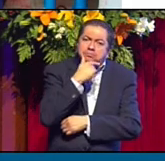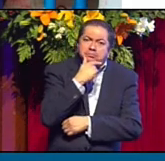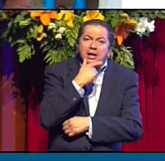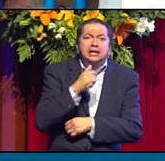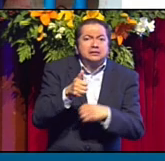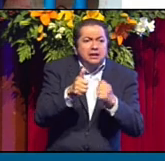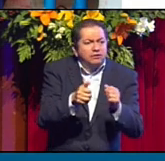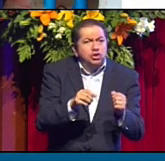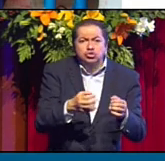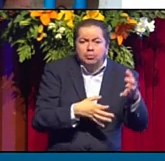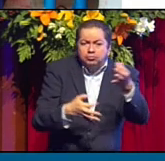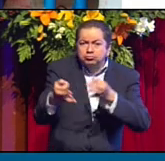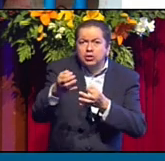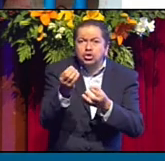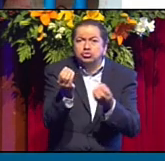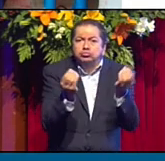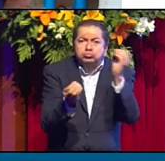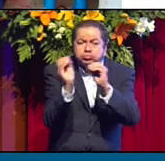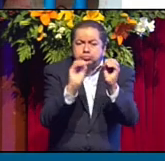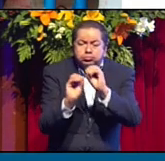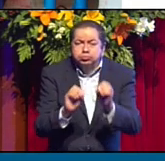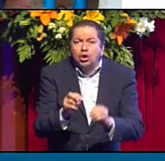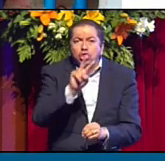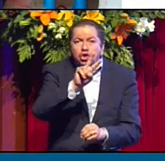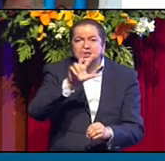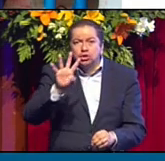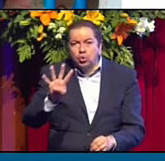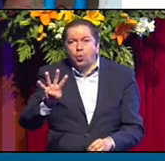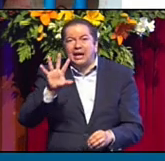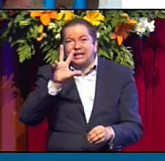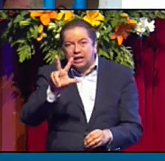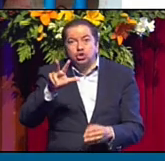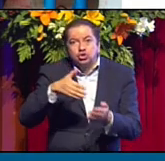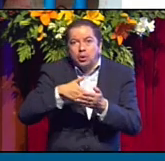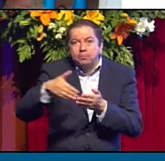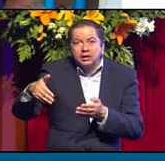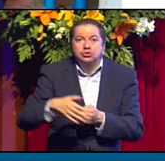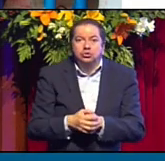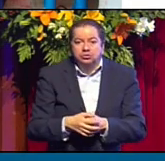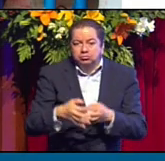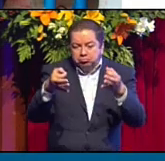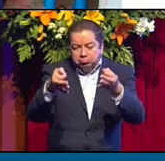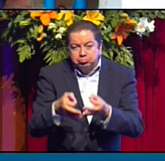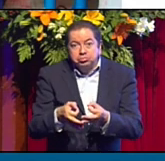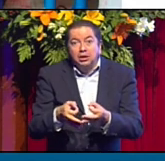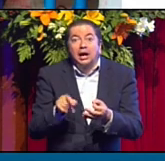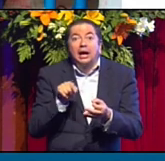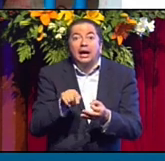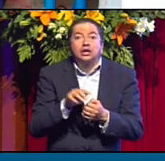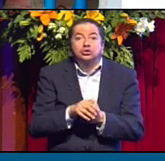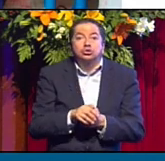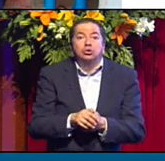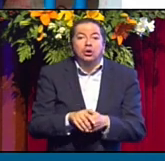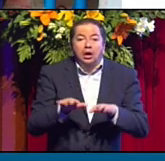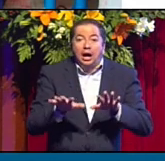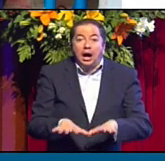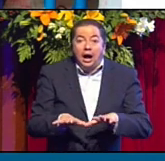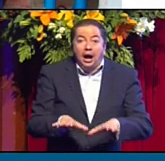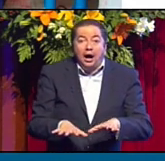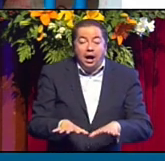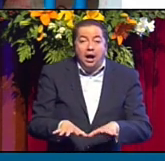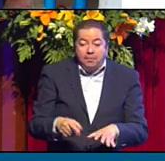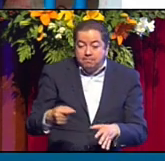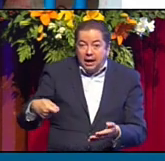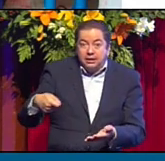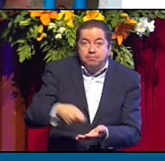Toda esta sumatoria de dinero son 248 millones de pesos que no hubiesen quedado en la comuna ni en su gente si